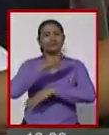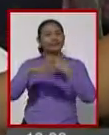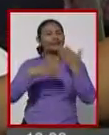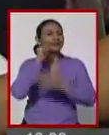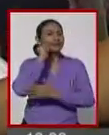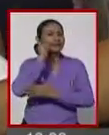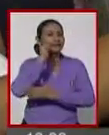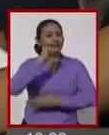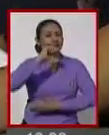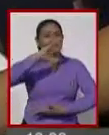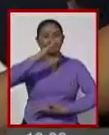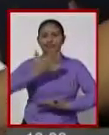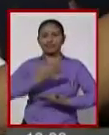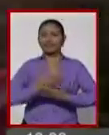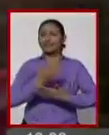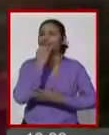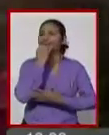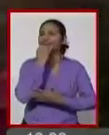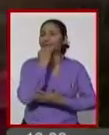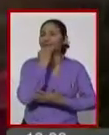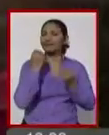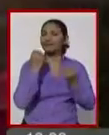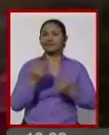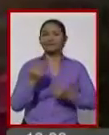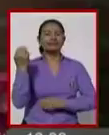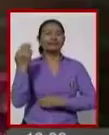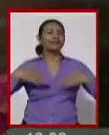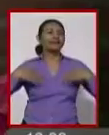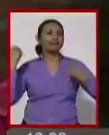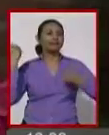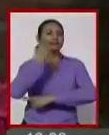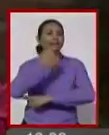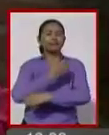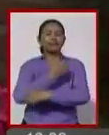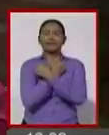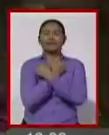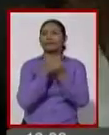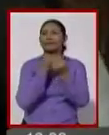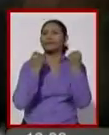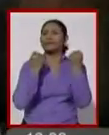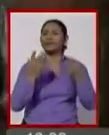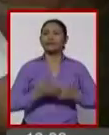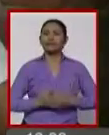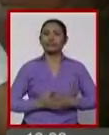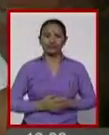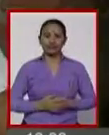días, porque mi hija todos los días me da cariño. ¡Feliz día, papito! ¡Te amo mucho!